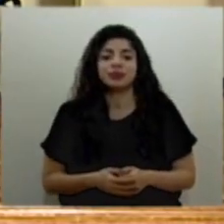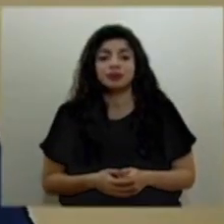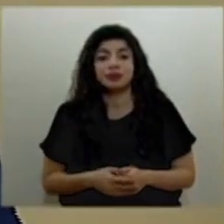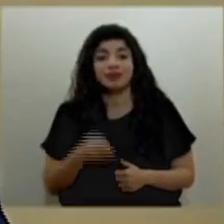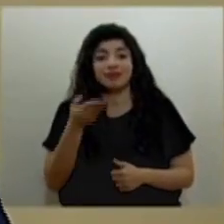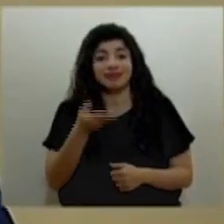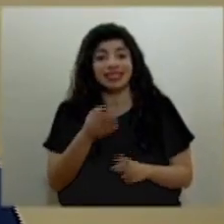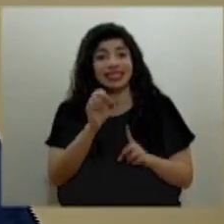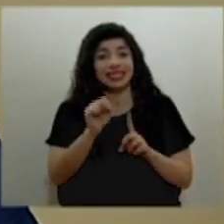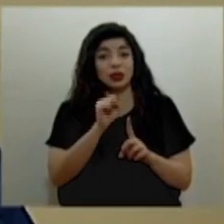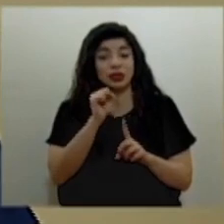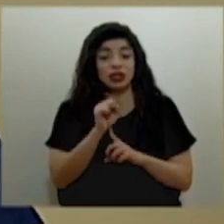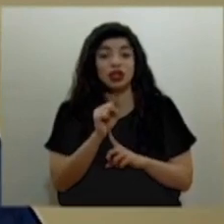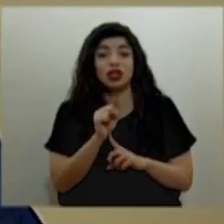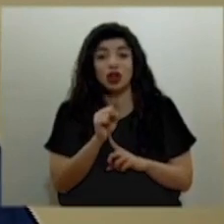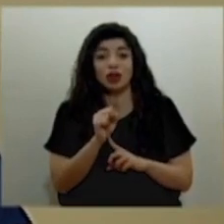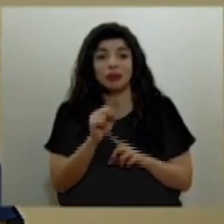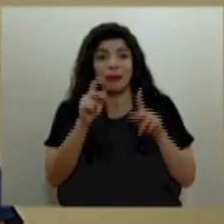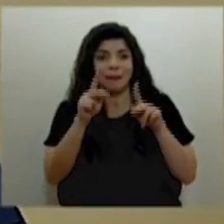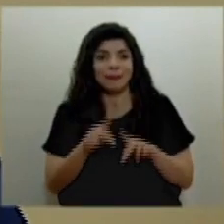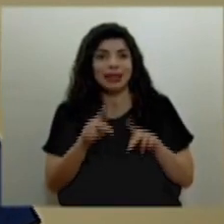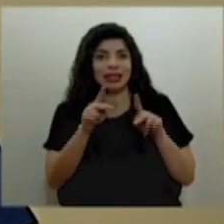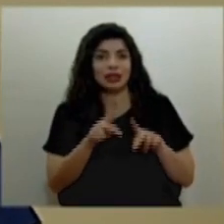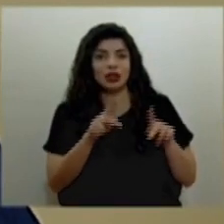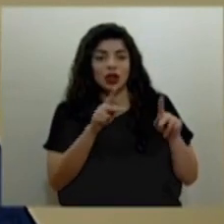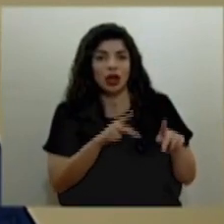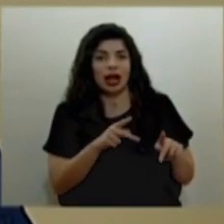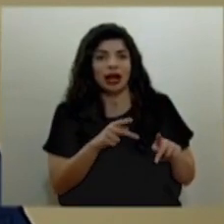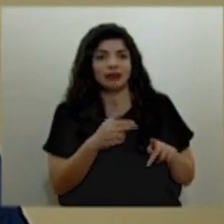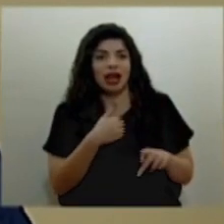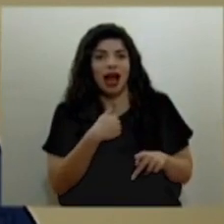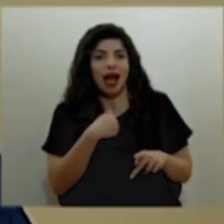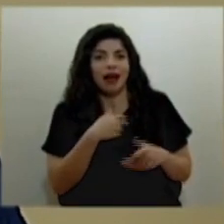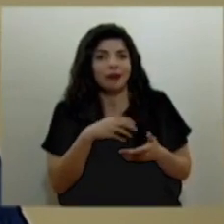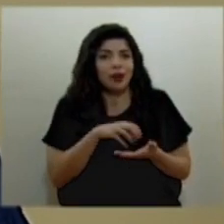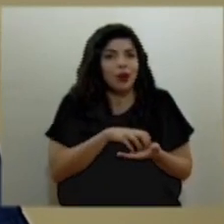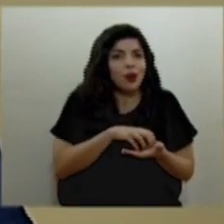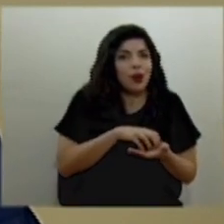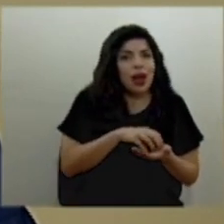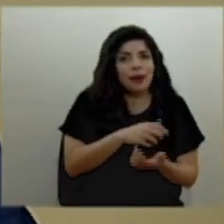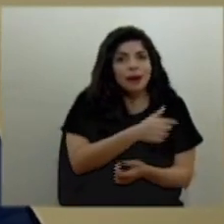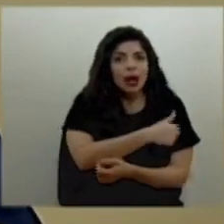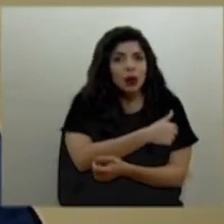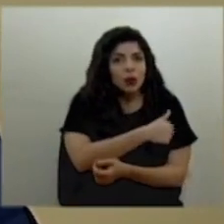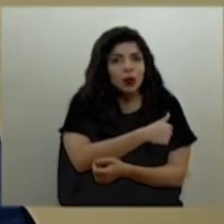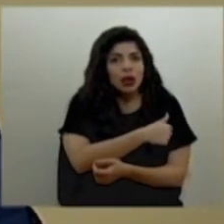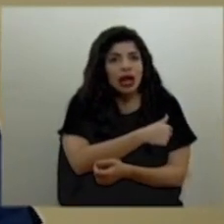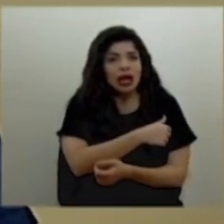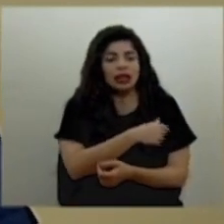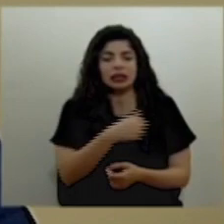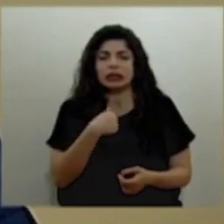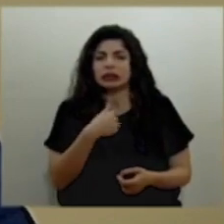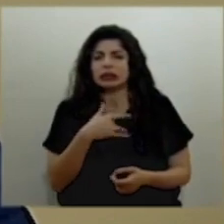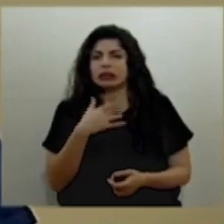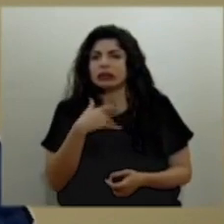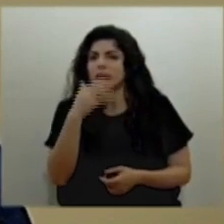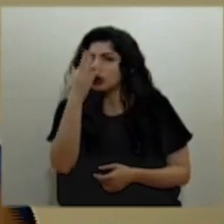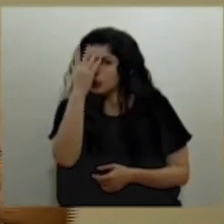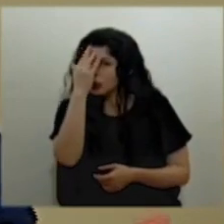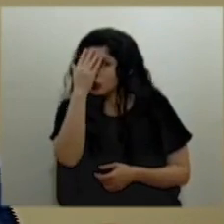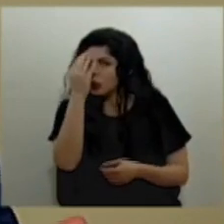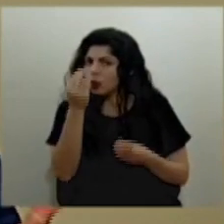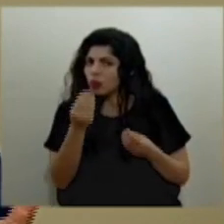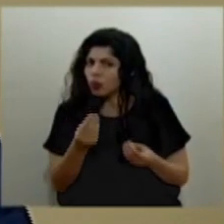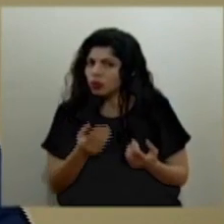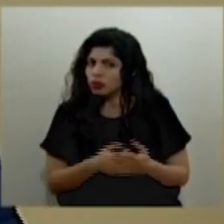Esta situación de las personas que tienen dudas respecto a las vacunas es muy preocupante, porque